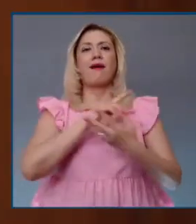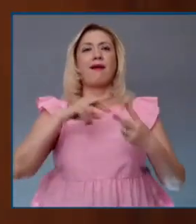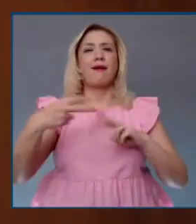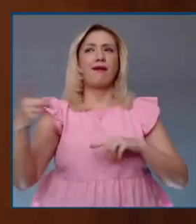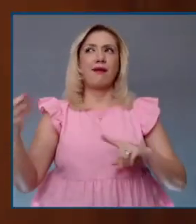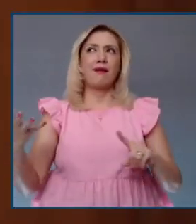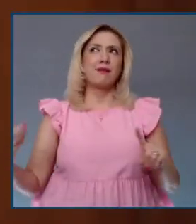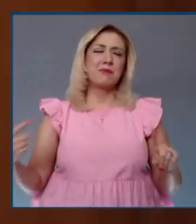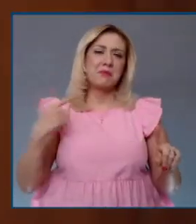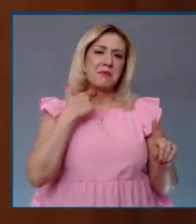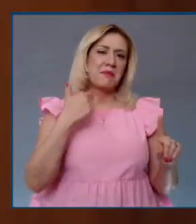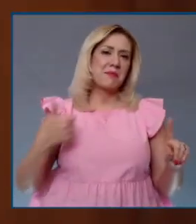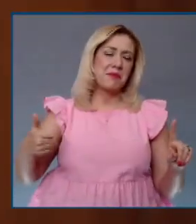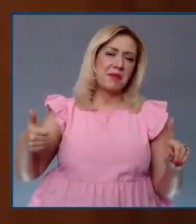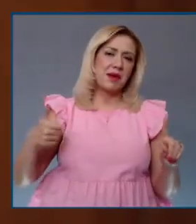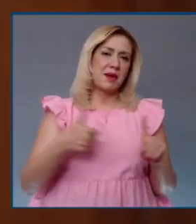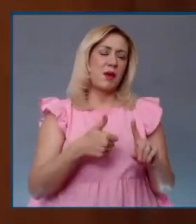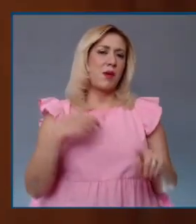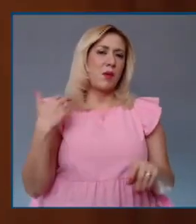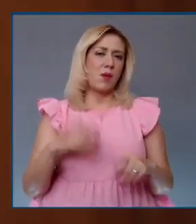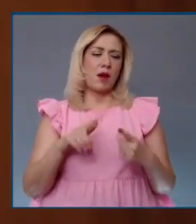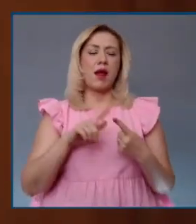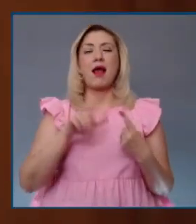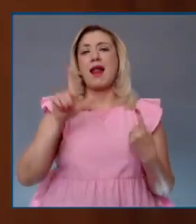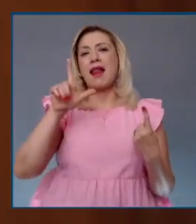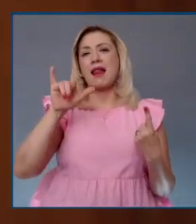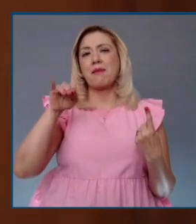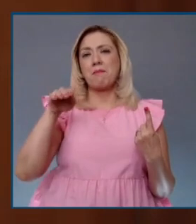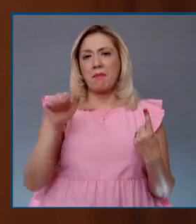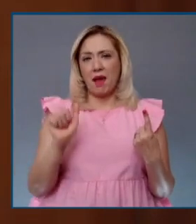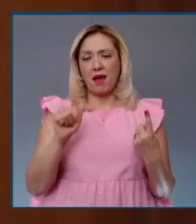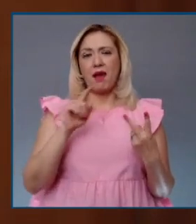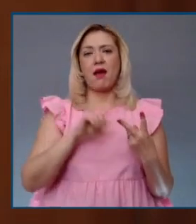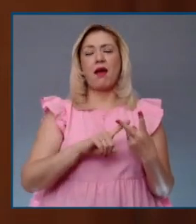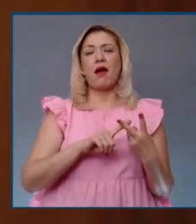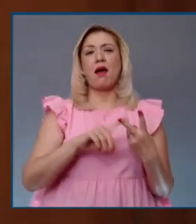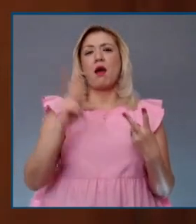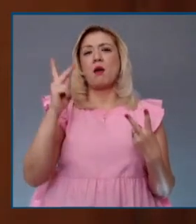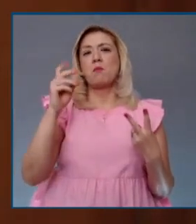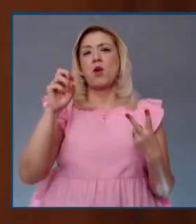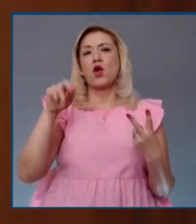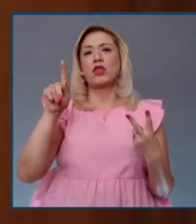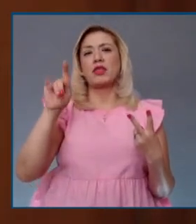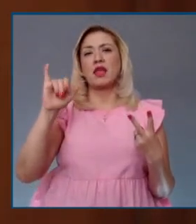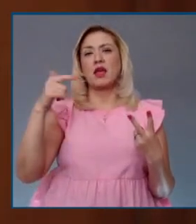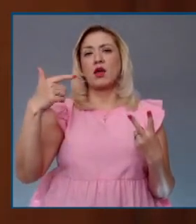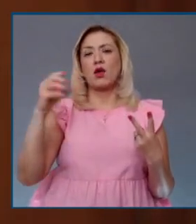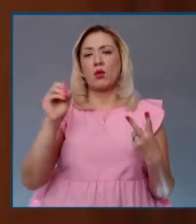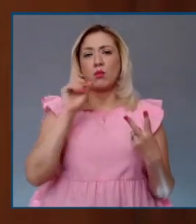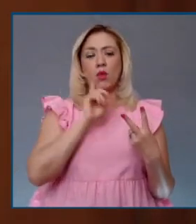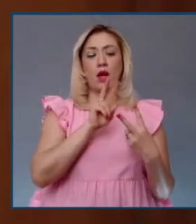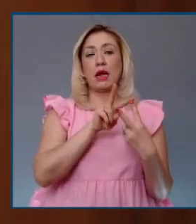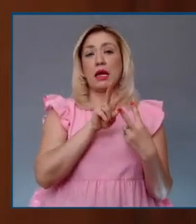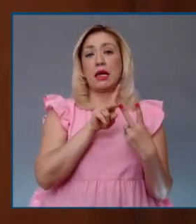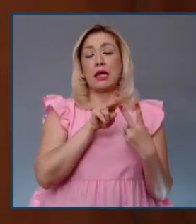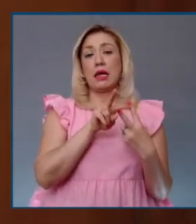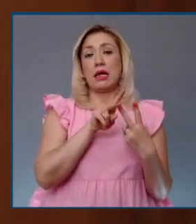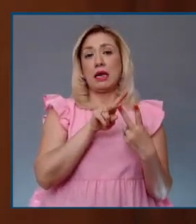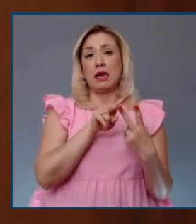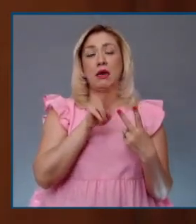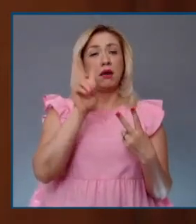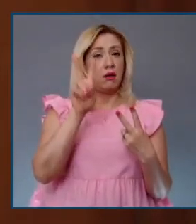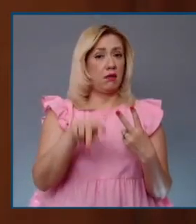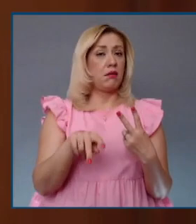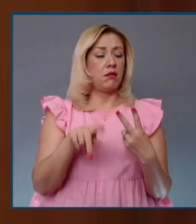Son los casos Mariana Lima y Carla Pontigo. En el primer caso, y los voy a referir y voy a